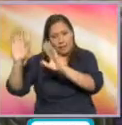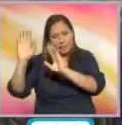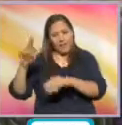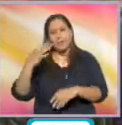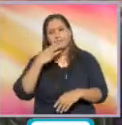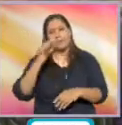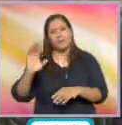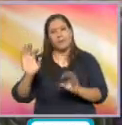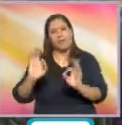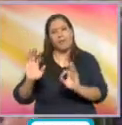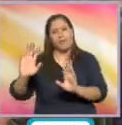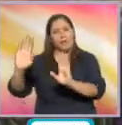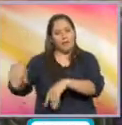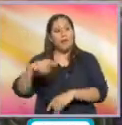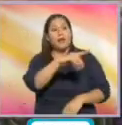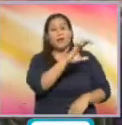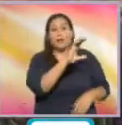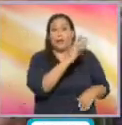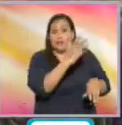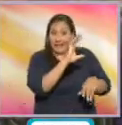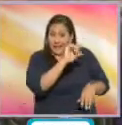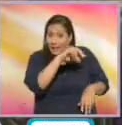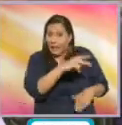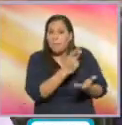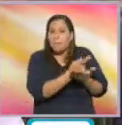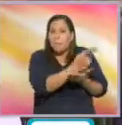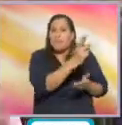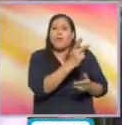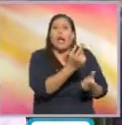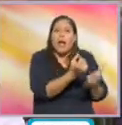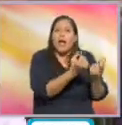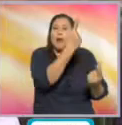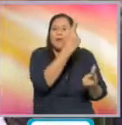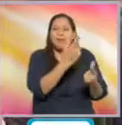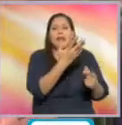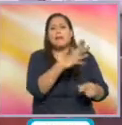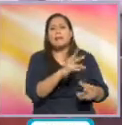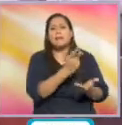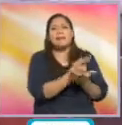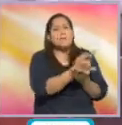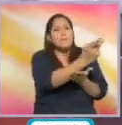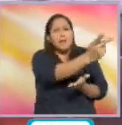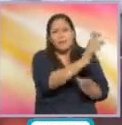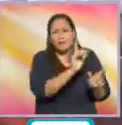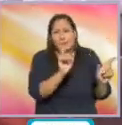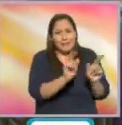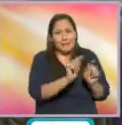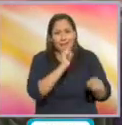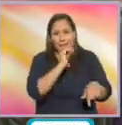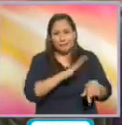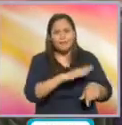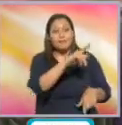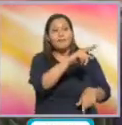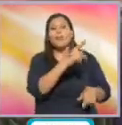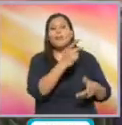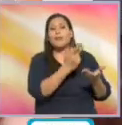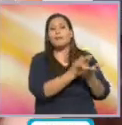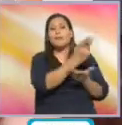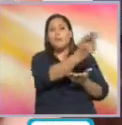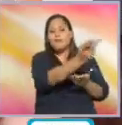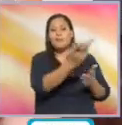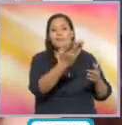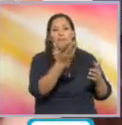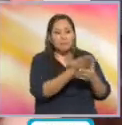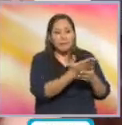pequeños premios. Hay muchos pequeños. Cannes tiene solamente una decena, acaso, ¿no?, de premios que entrega, y estos premios se dividen además